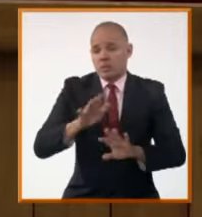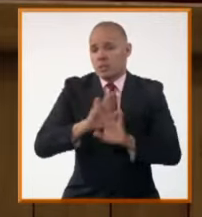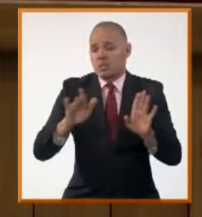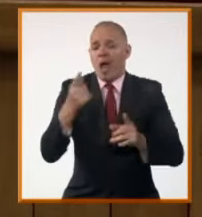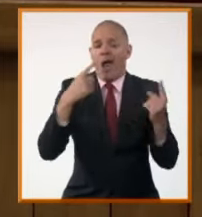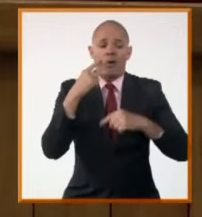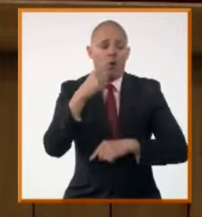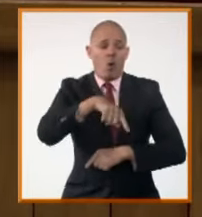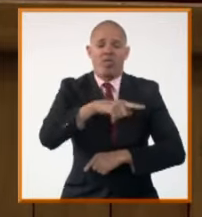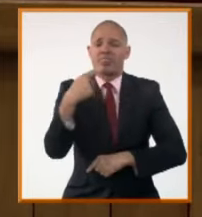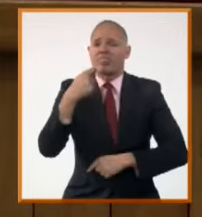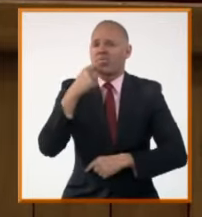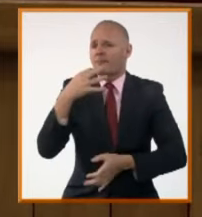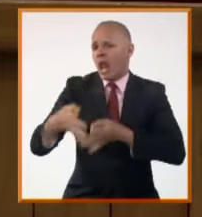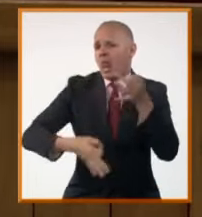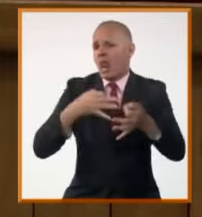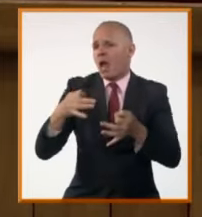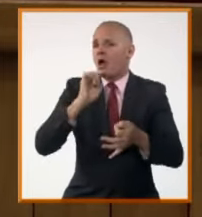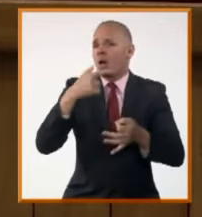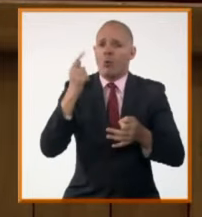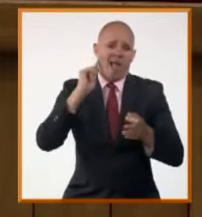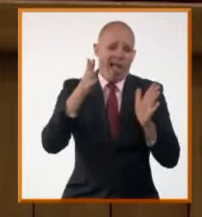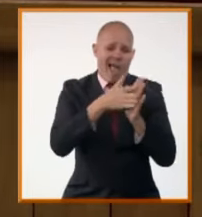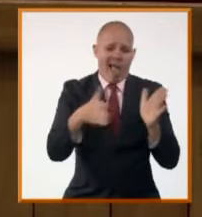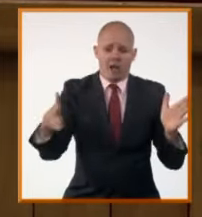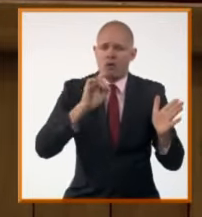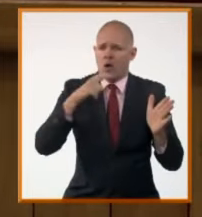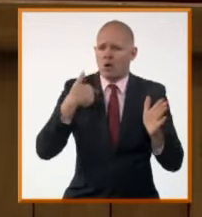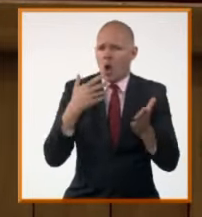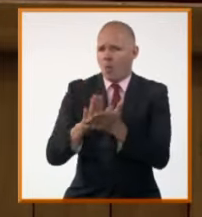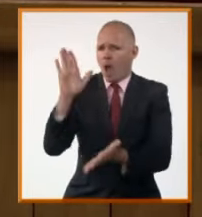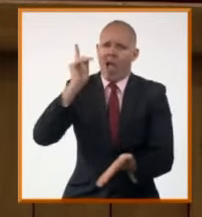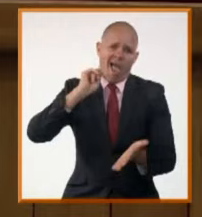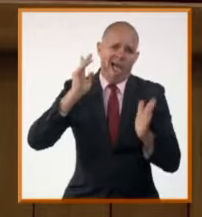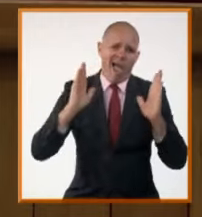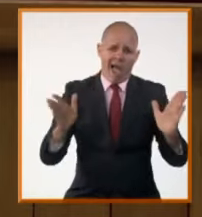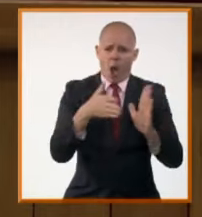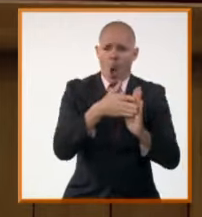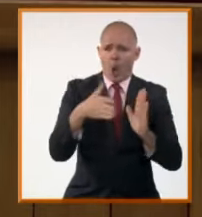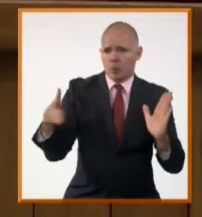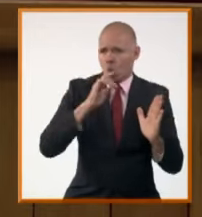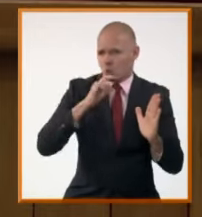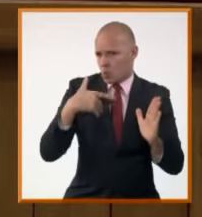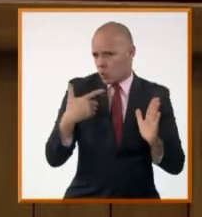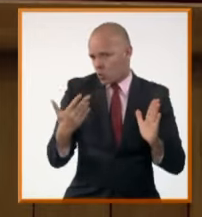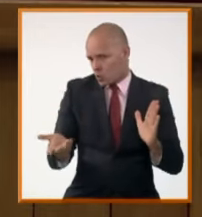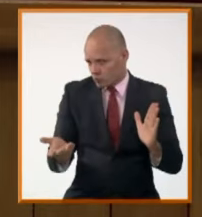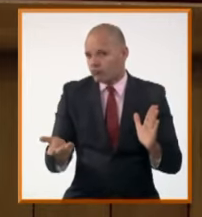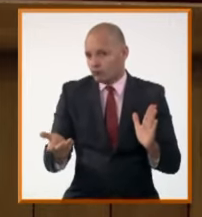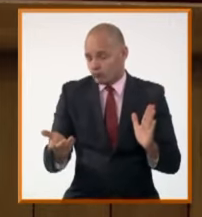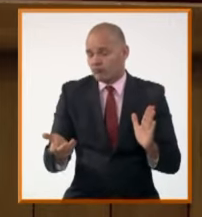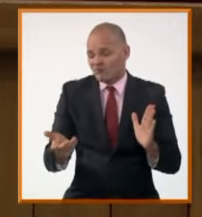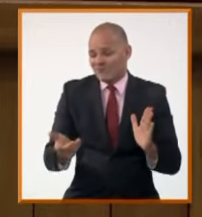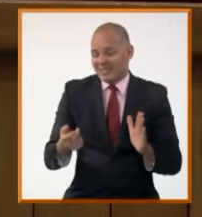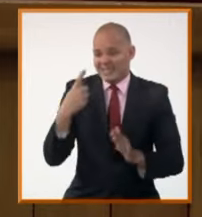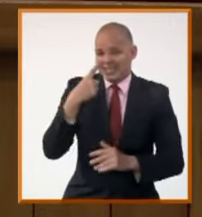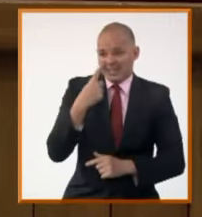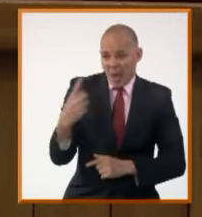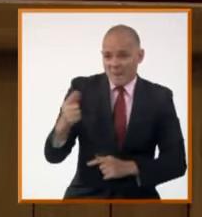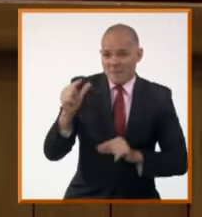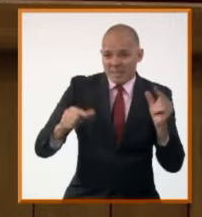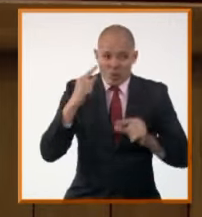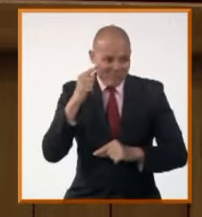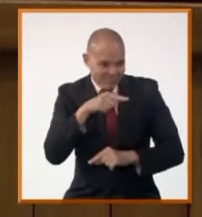de fundamentalmente los actores económicos no estatales. No se logra